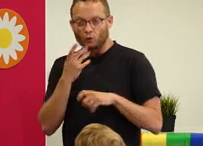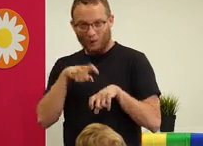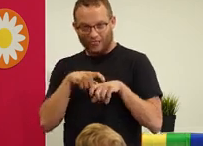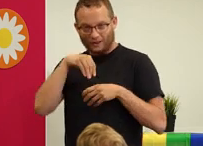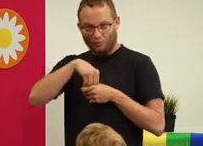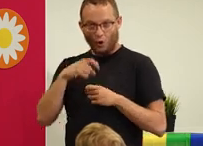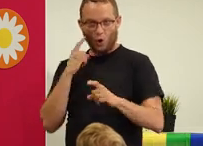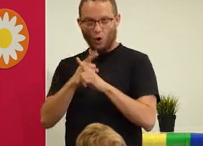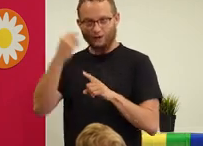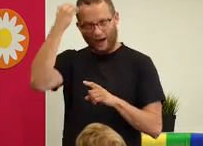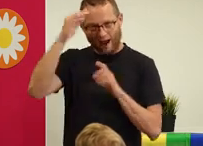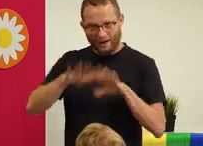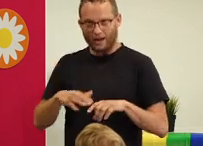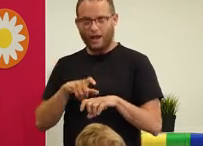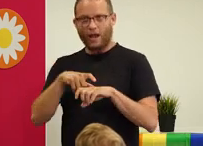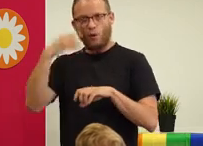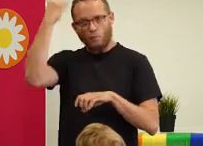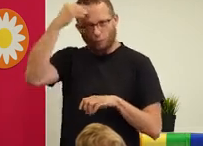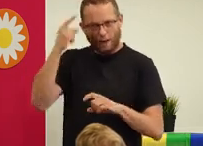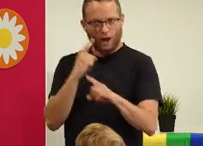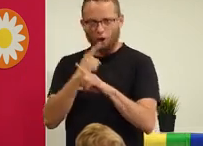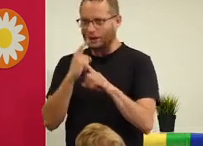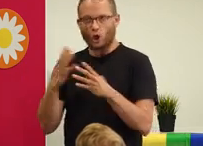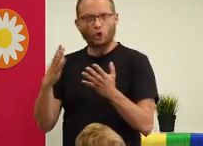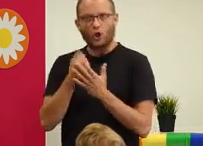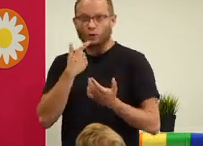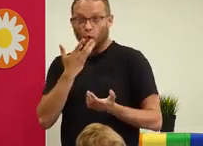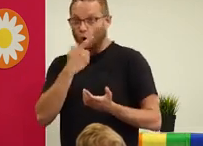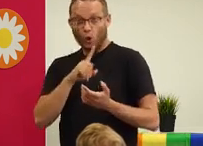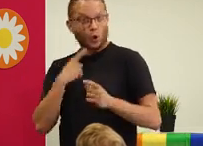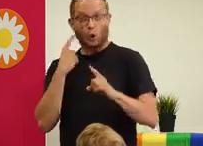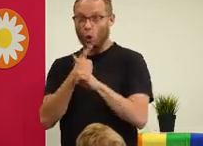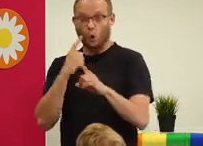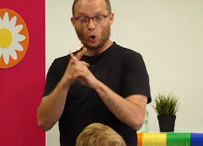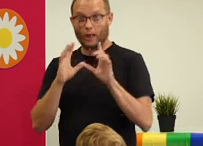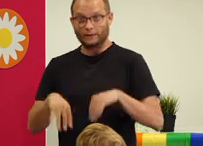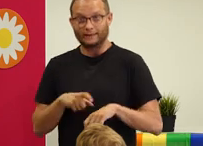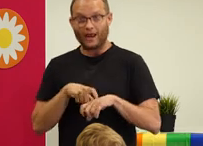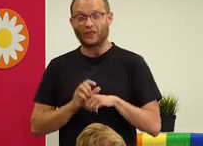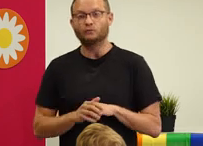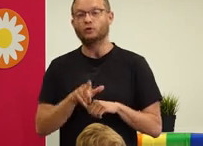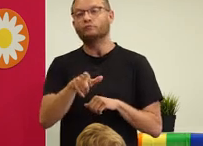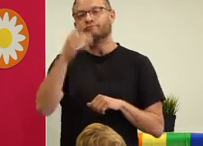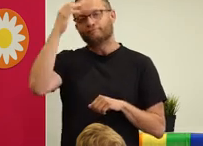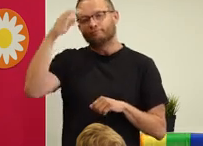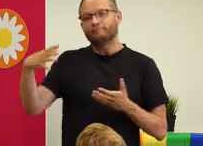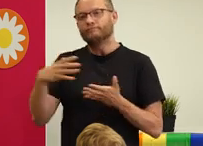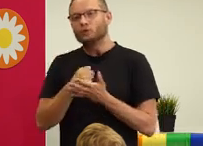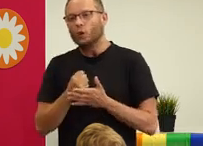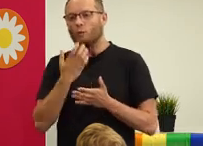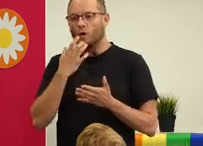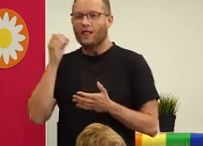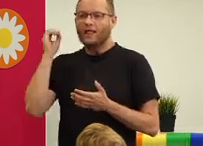racismo hacia los árabes, hacia los musulmanes, hacia todo lo que tú no conoces? ¿No será que te has tragado todo